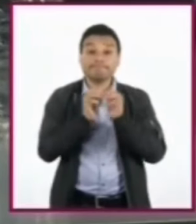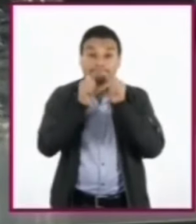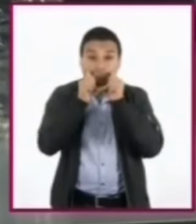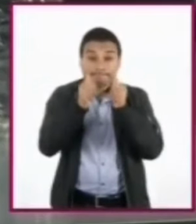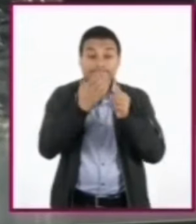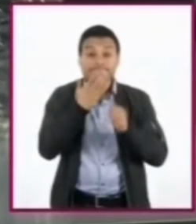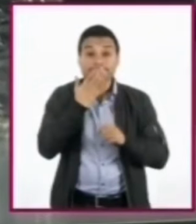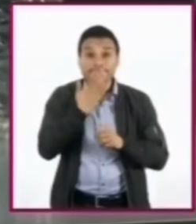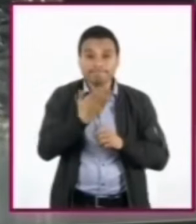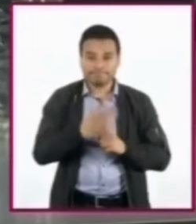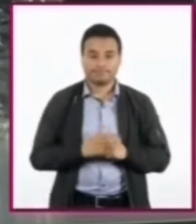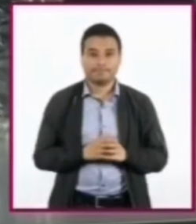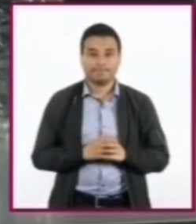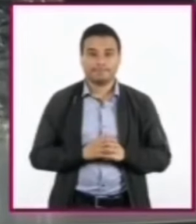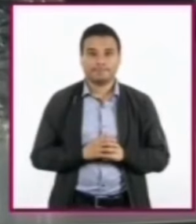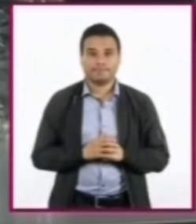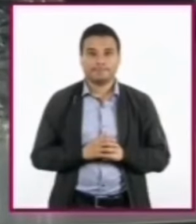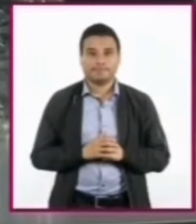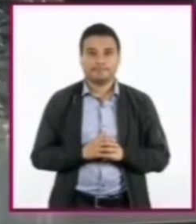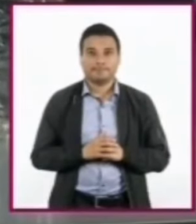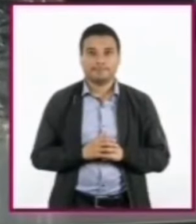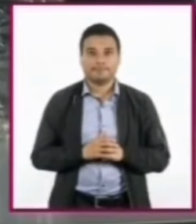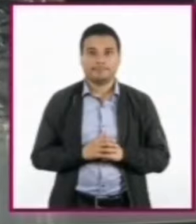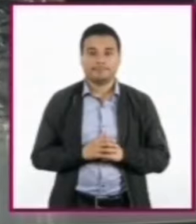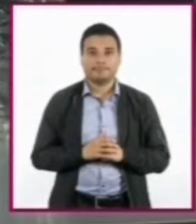cuidadosamente lo que pasa.